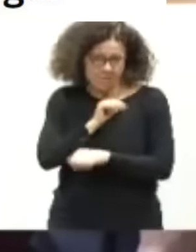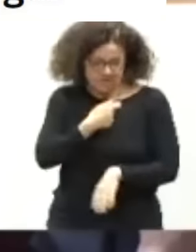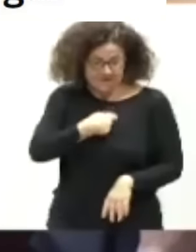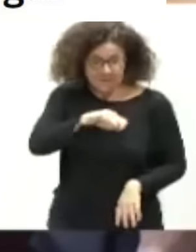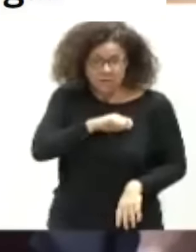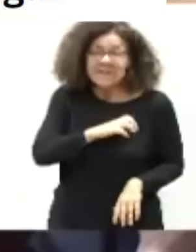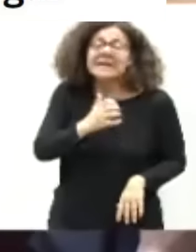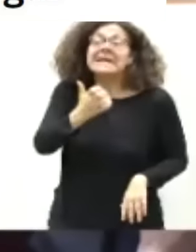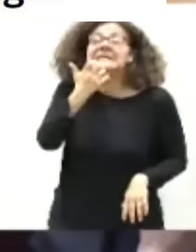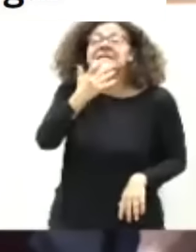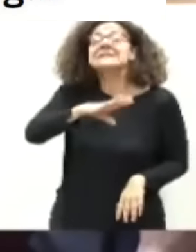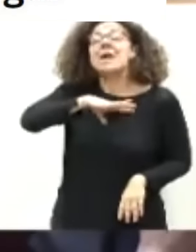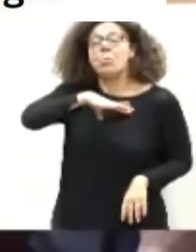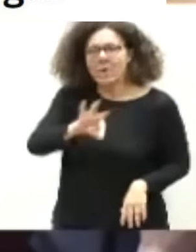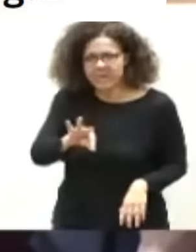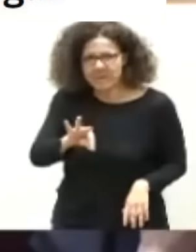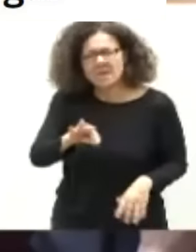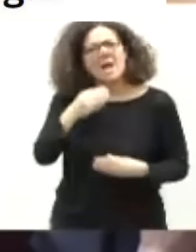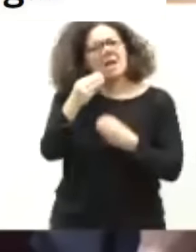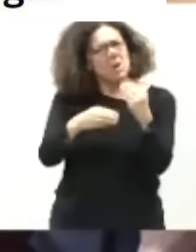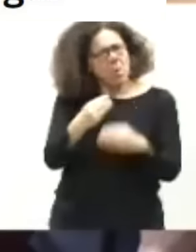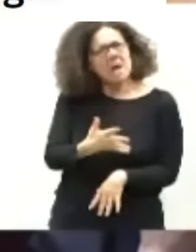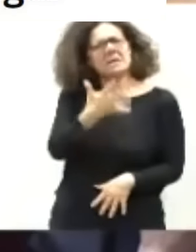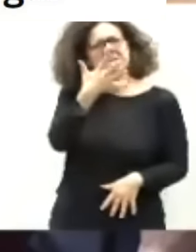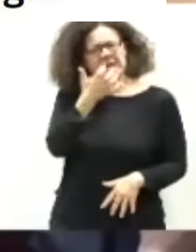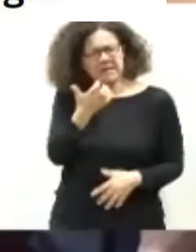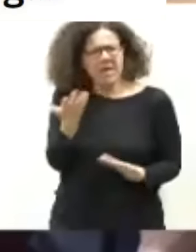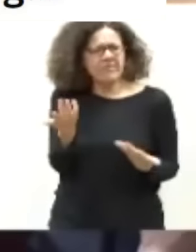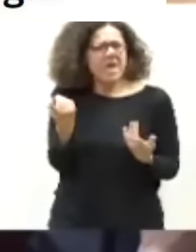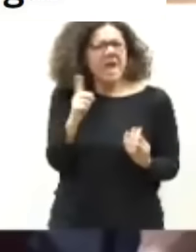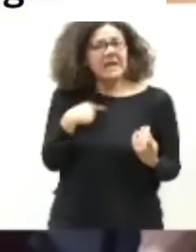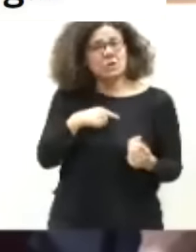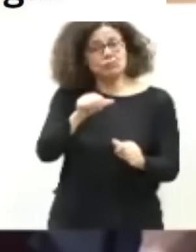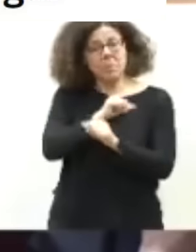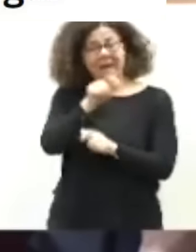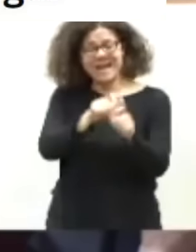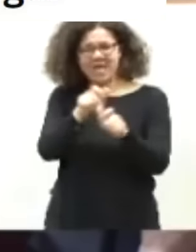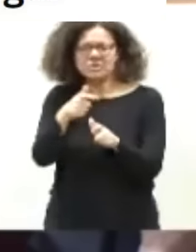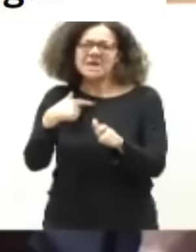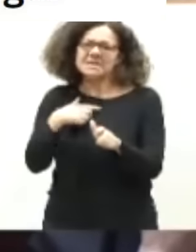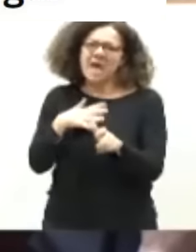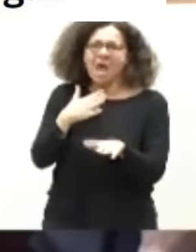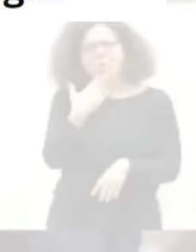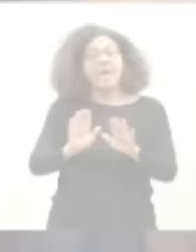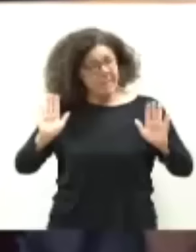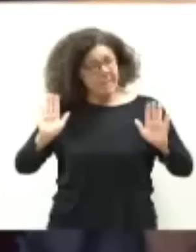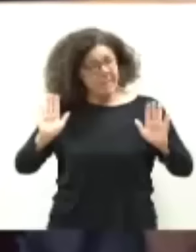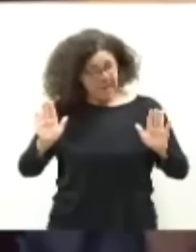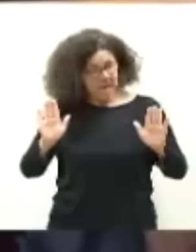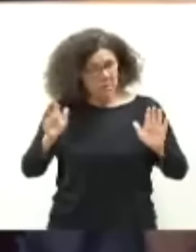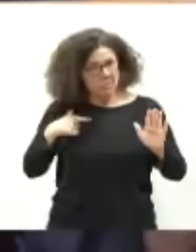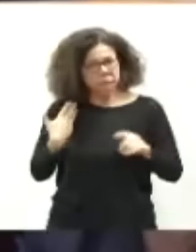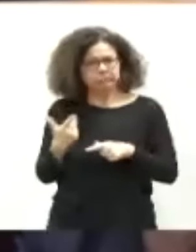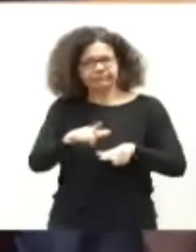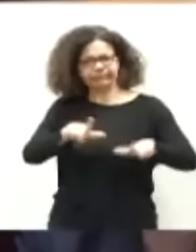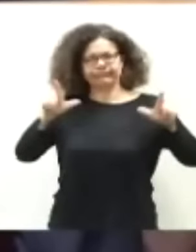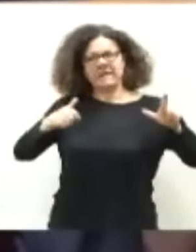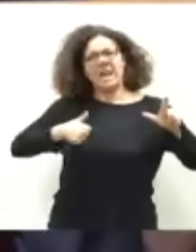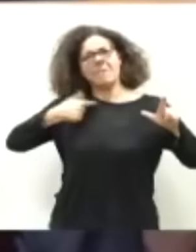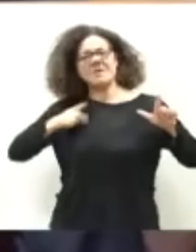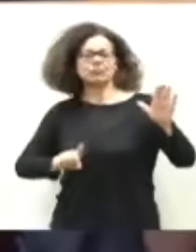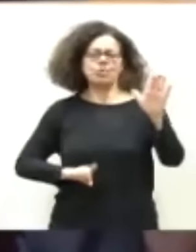si es posible, que lo hagan con seriedad y sin rigor, sin hacer de los desempleados campo de batalla personal, la hacen aparecer como la